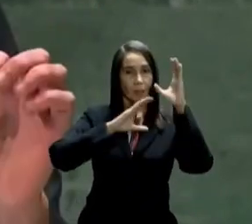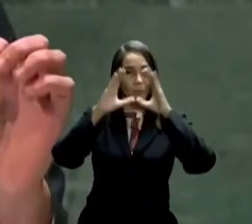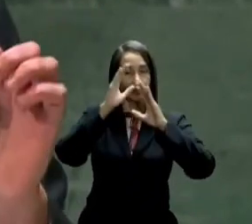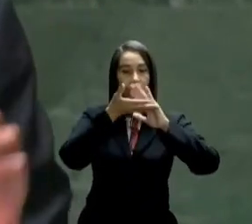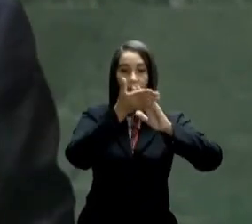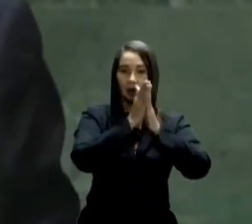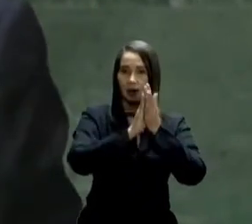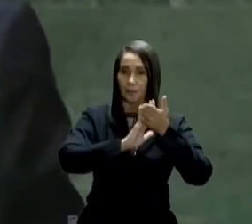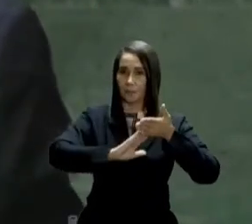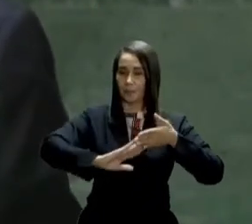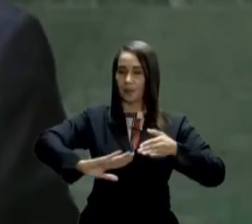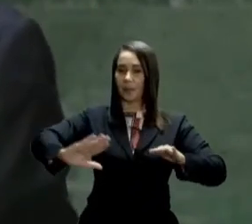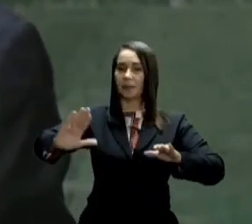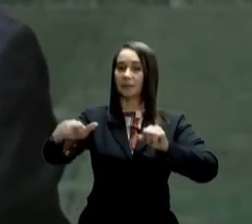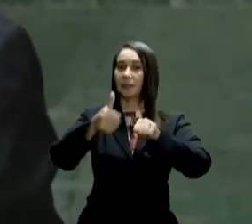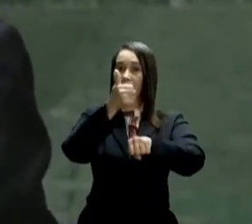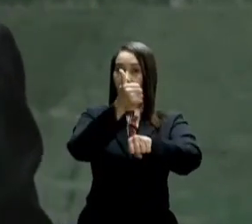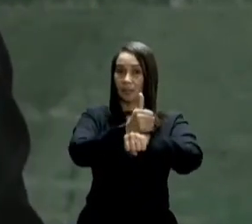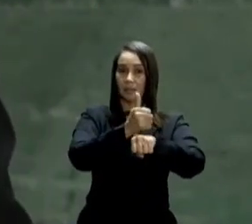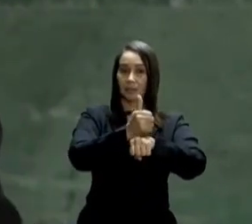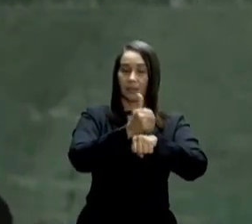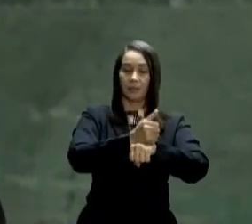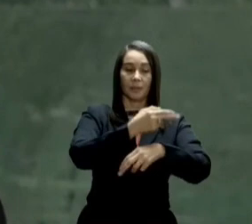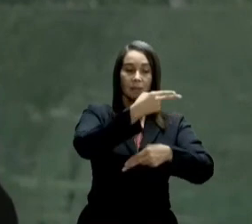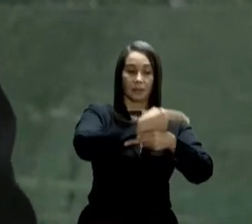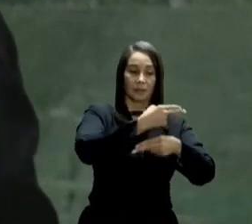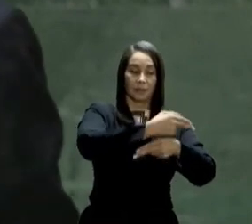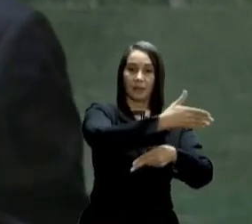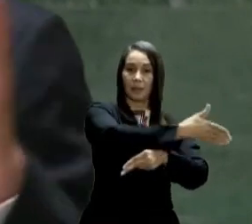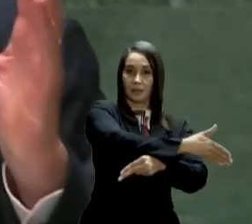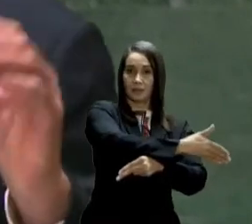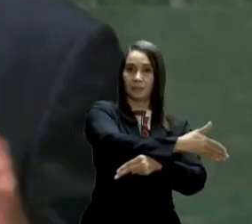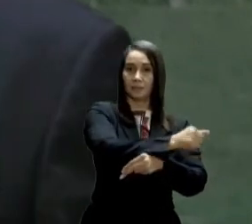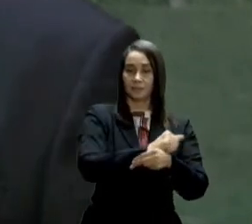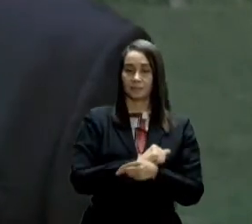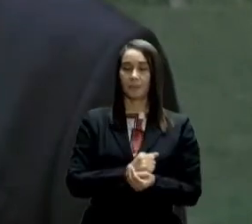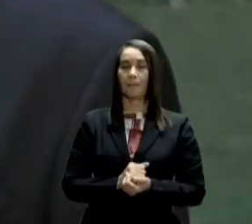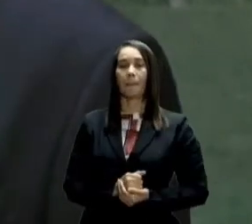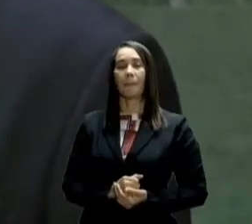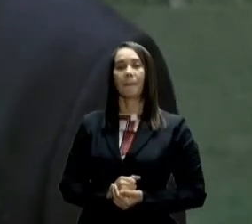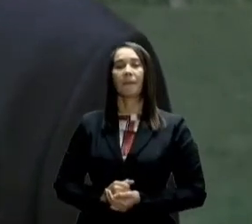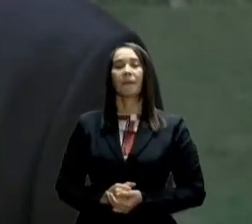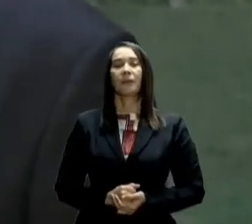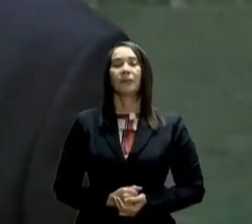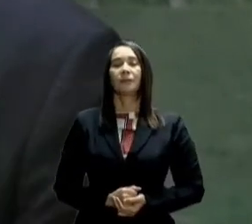de la paz y la estabilidad del pueblo haitiano. Además,